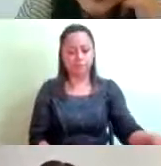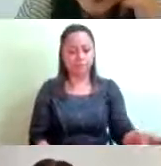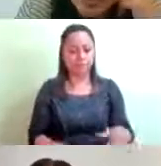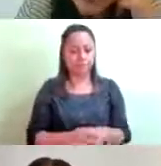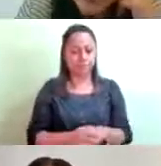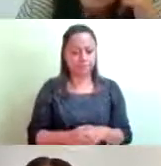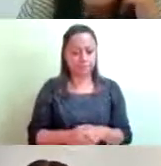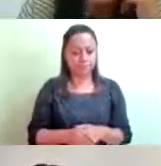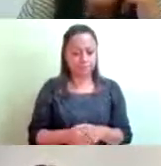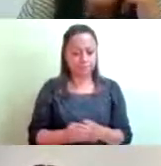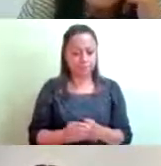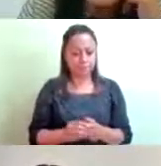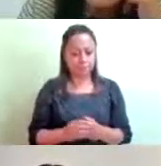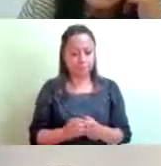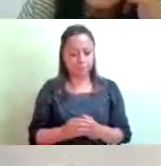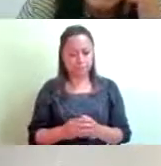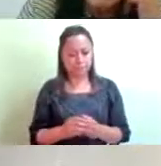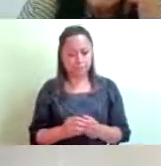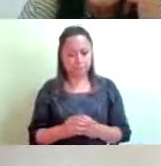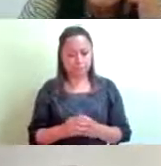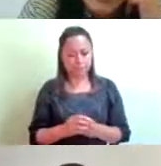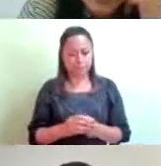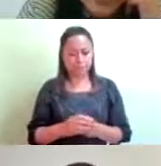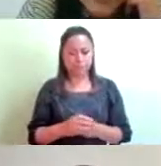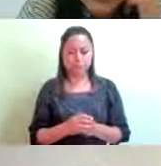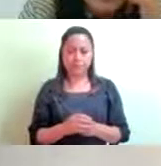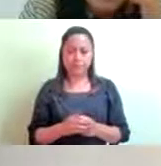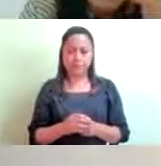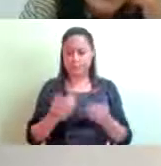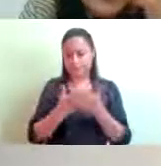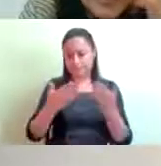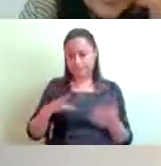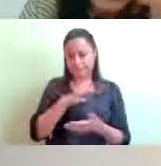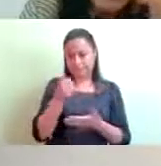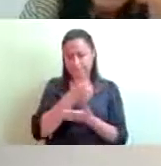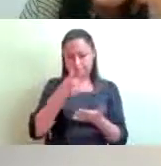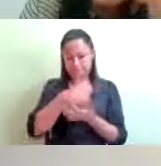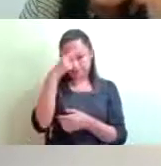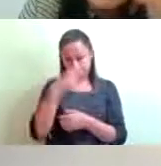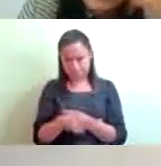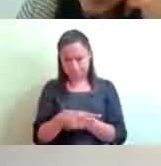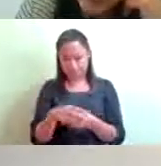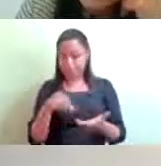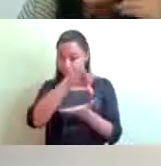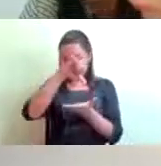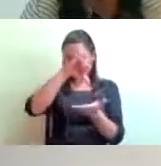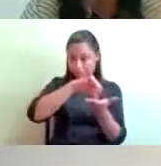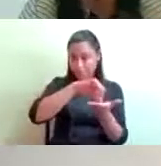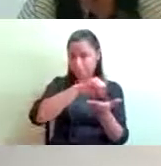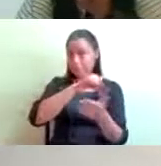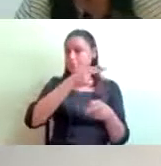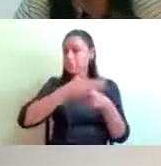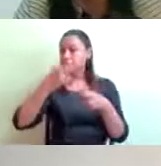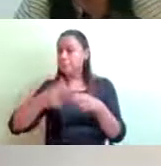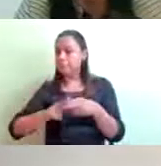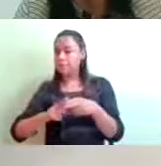aquí se incluye, por supuesto, la Ciudad de México, desde el centro hasta el norte, en donde